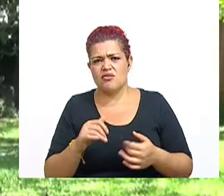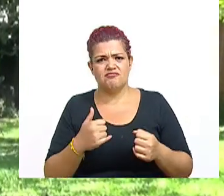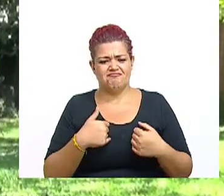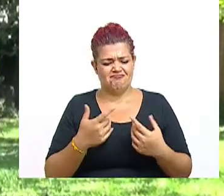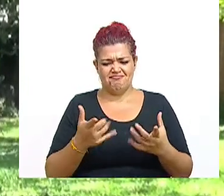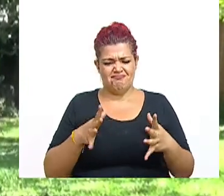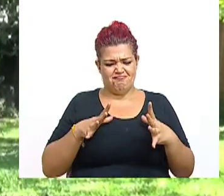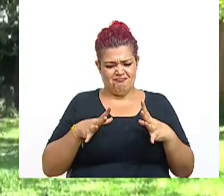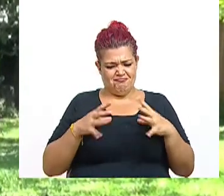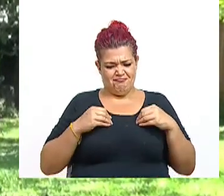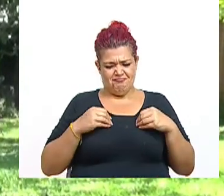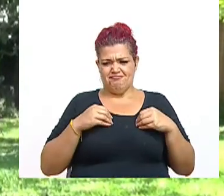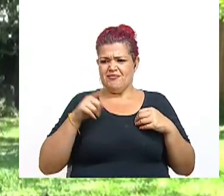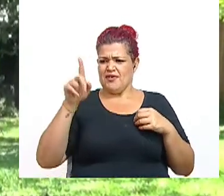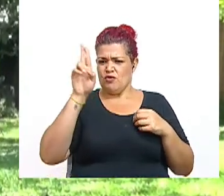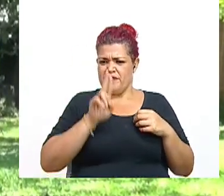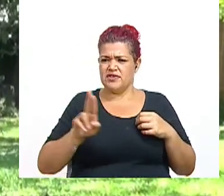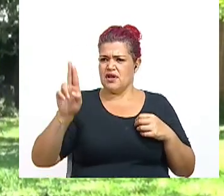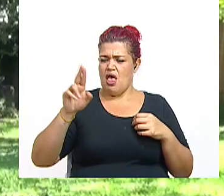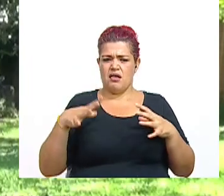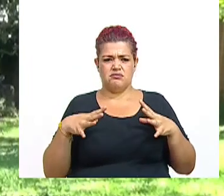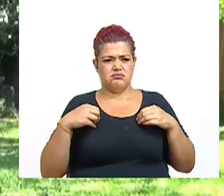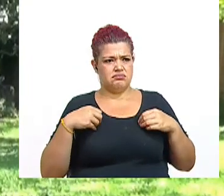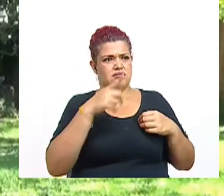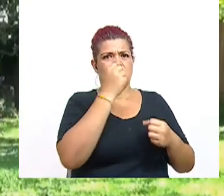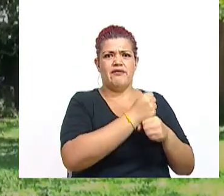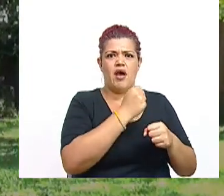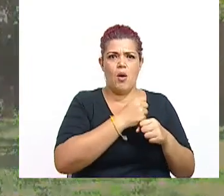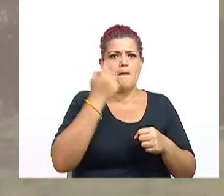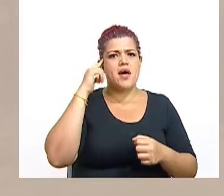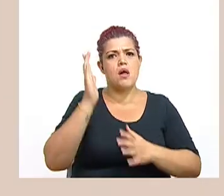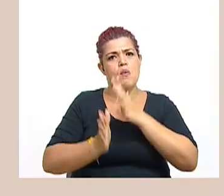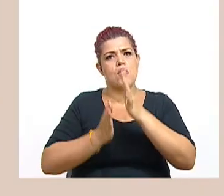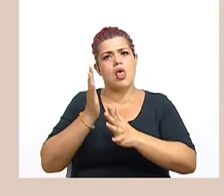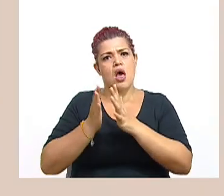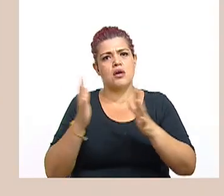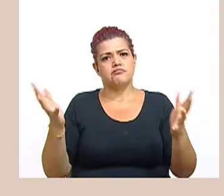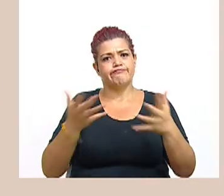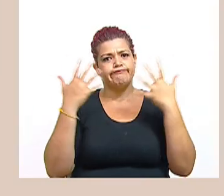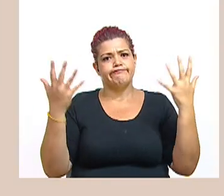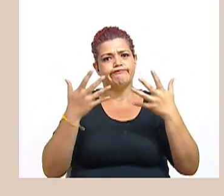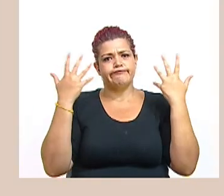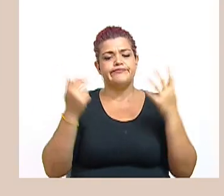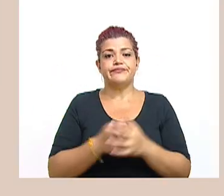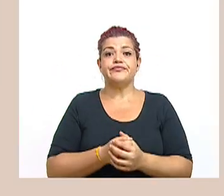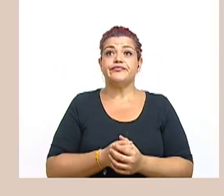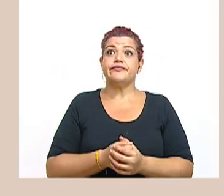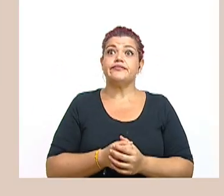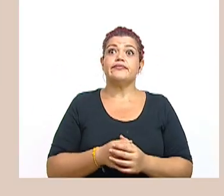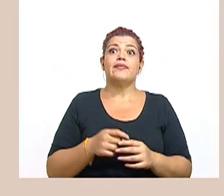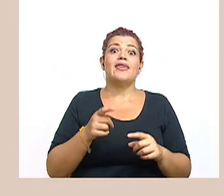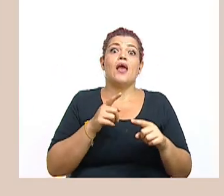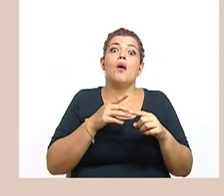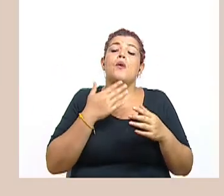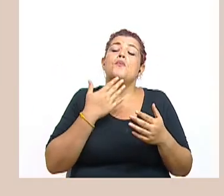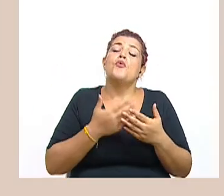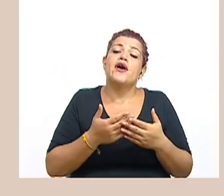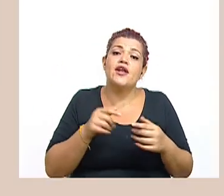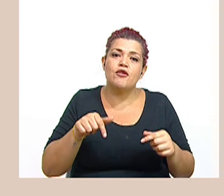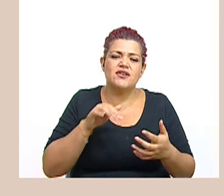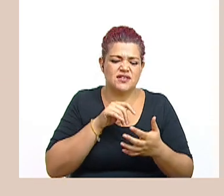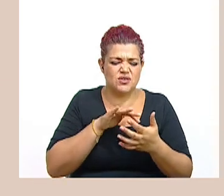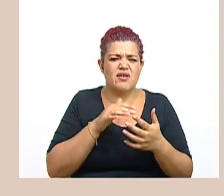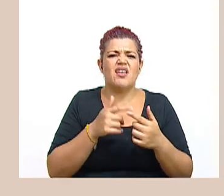llevarlo hasta una universidad o algún trabajo para así cuidar el medio ambiente. Bueno, estamos estudiando el tema de la